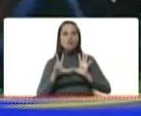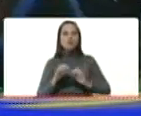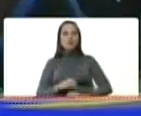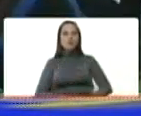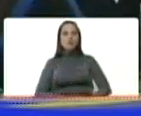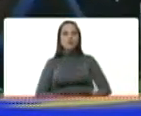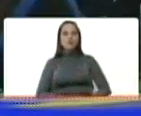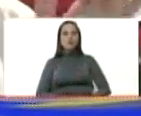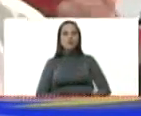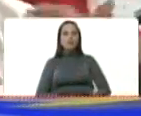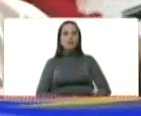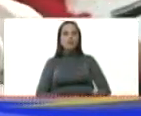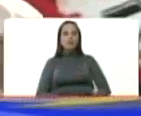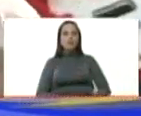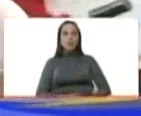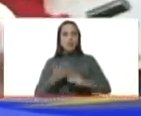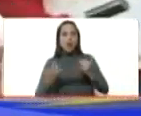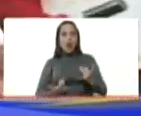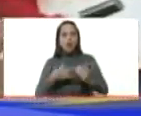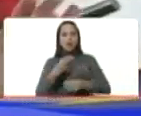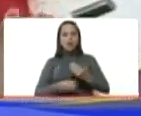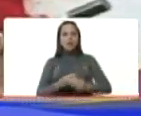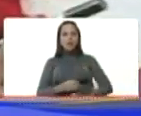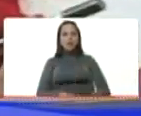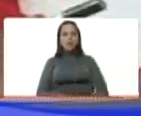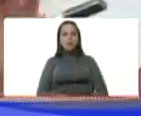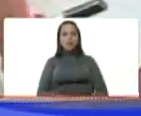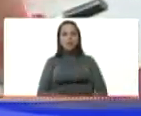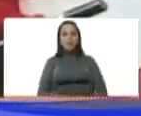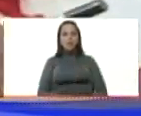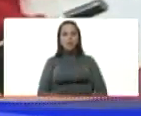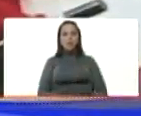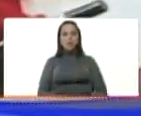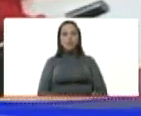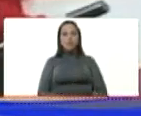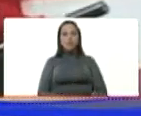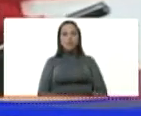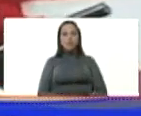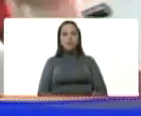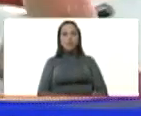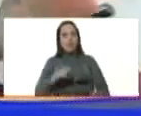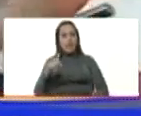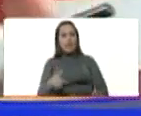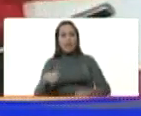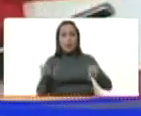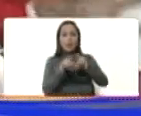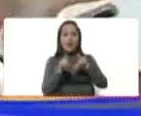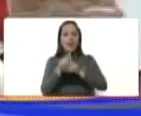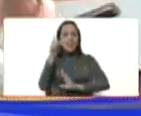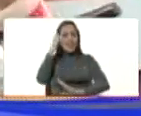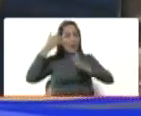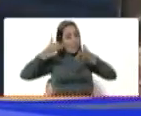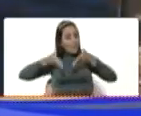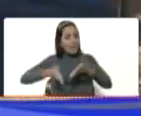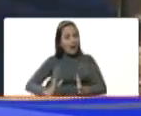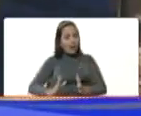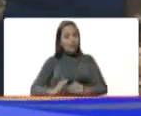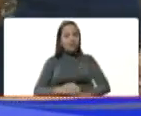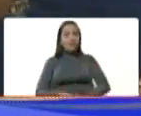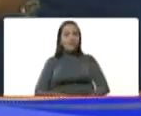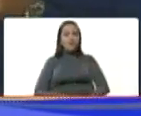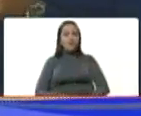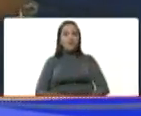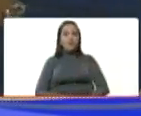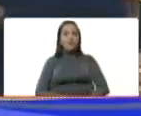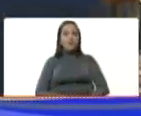Y ahora vamos a hacer, porque esta clase, presidente, nosotros la preparamos como el día de parto. El día de parto. Es el día de parto. Bueno, día de parto.